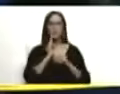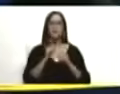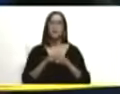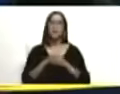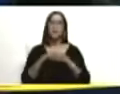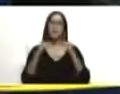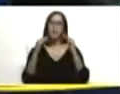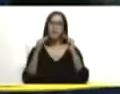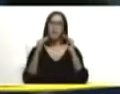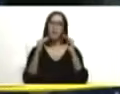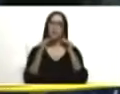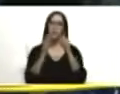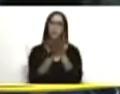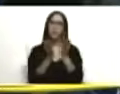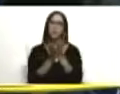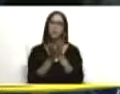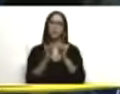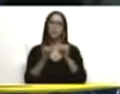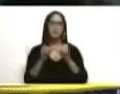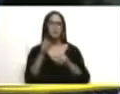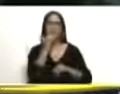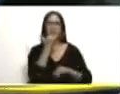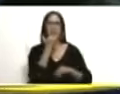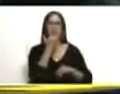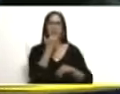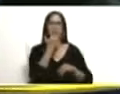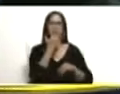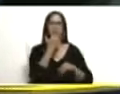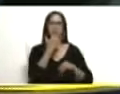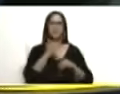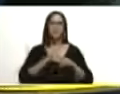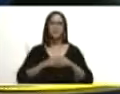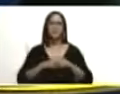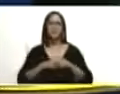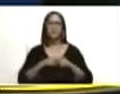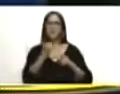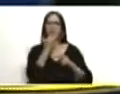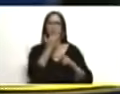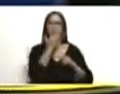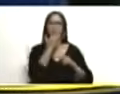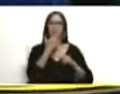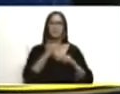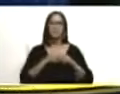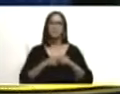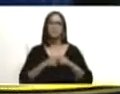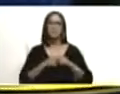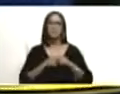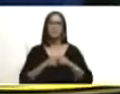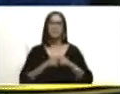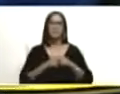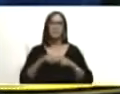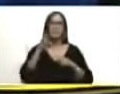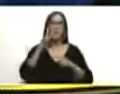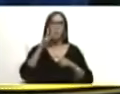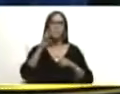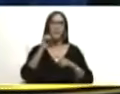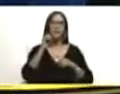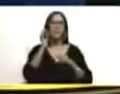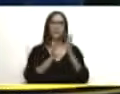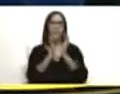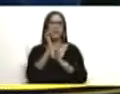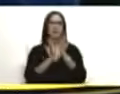de Valencia. Estás pelado, estás pelado. No. Estás pelado, estás pelado, estás pelado. Esto fue el 20